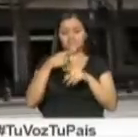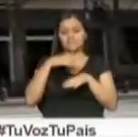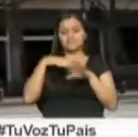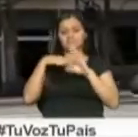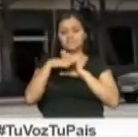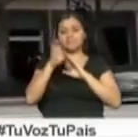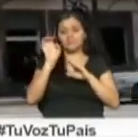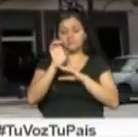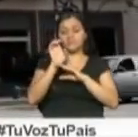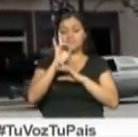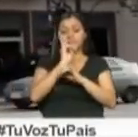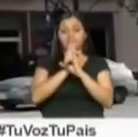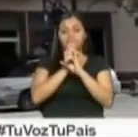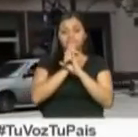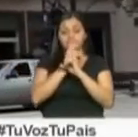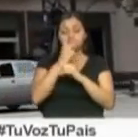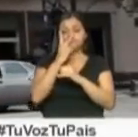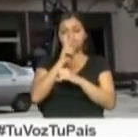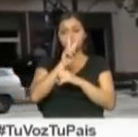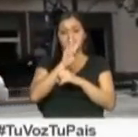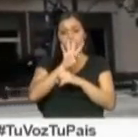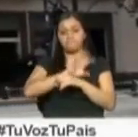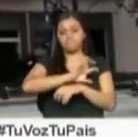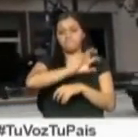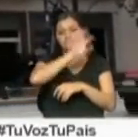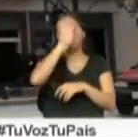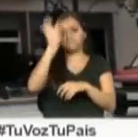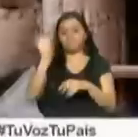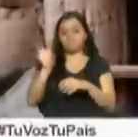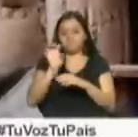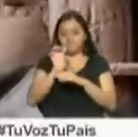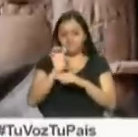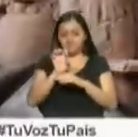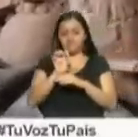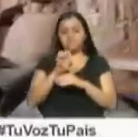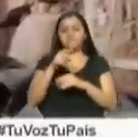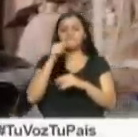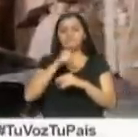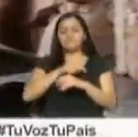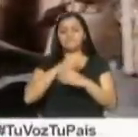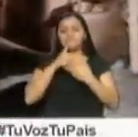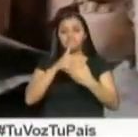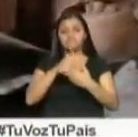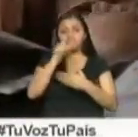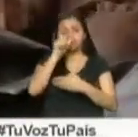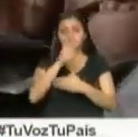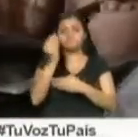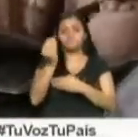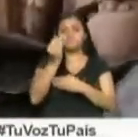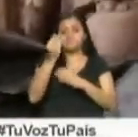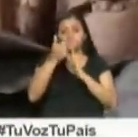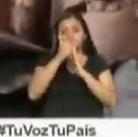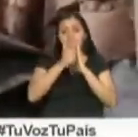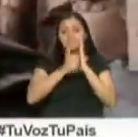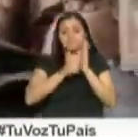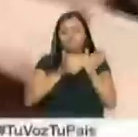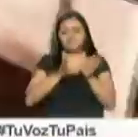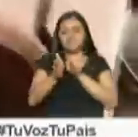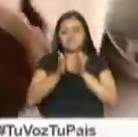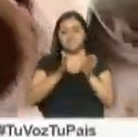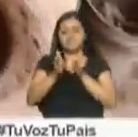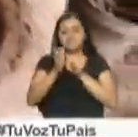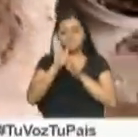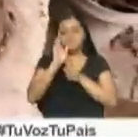Banecuador, entidad que se encuentra en las 24 provincias del Ecuador. Una de las beneficiarias es la joven artesana ceramista Tania